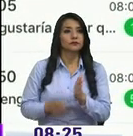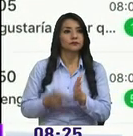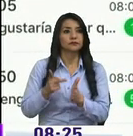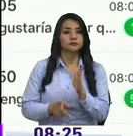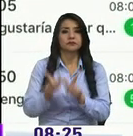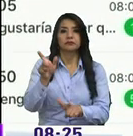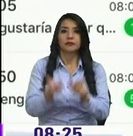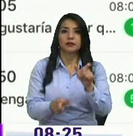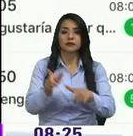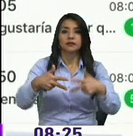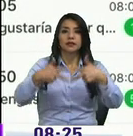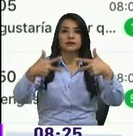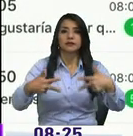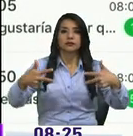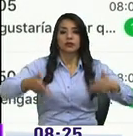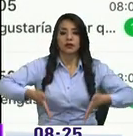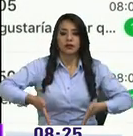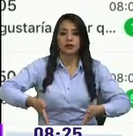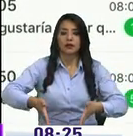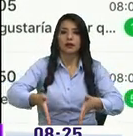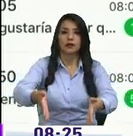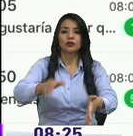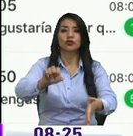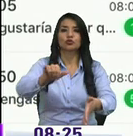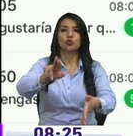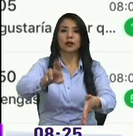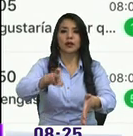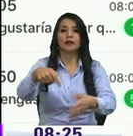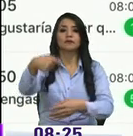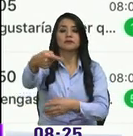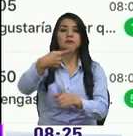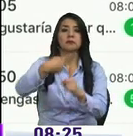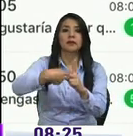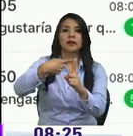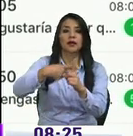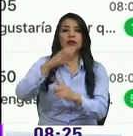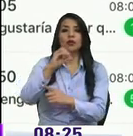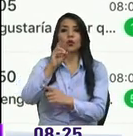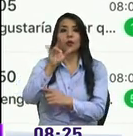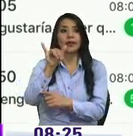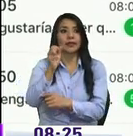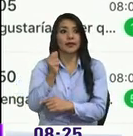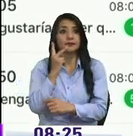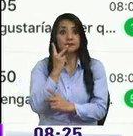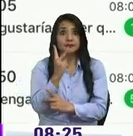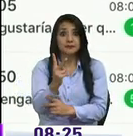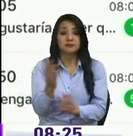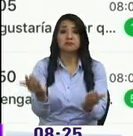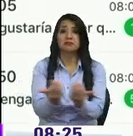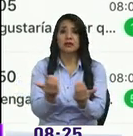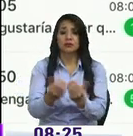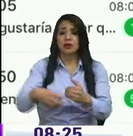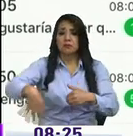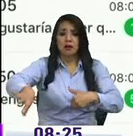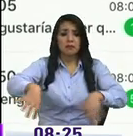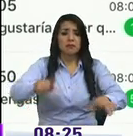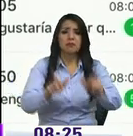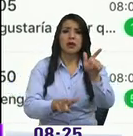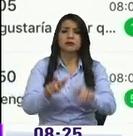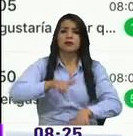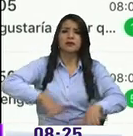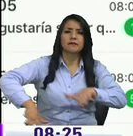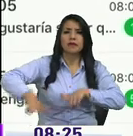Chillo Gallo, en la avenida Mariscal Sucre, al frente del mercado Las Cuadres, dicen que miren la basura que dejan los señores